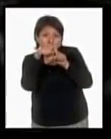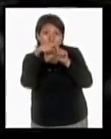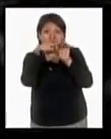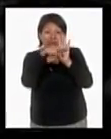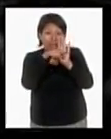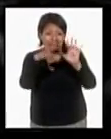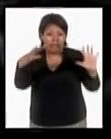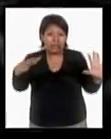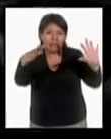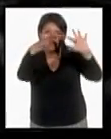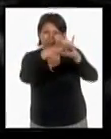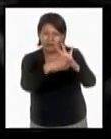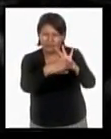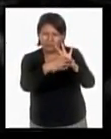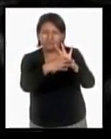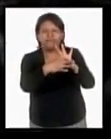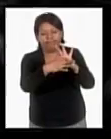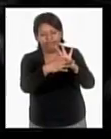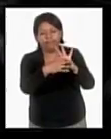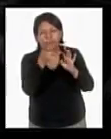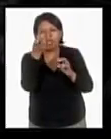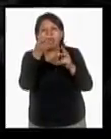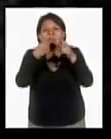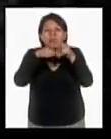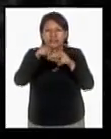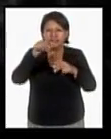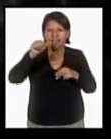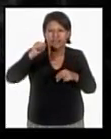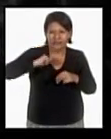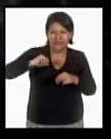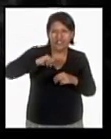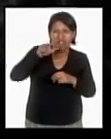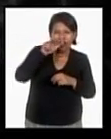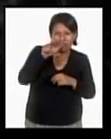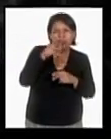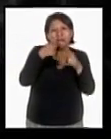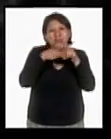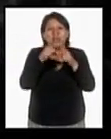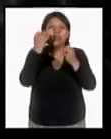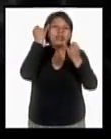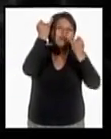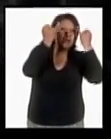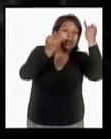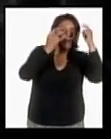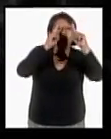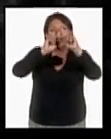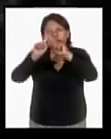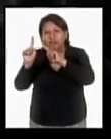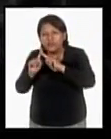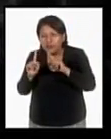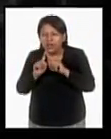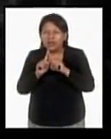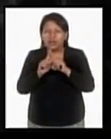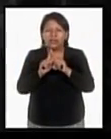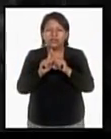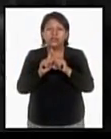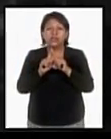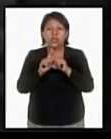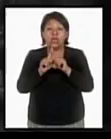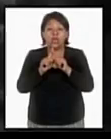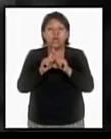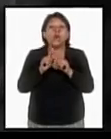culturas. Y claro, en ese momento, en pleno siglo XVIII, cuando se están desarrollando las ideas sobre los derechos